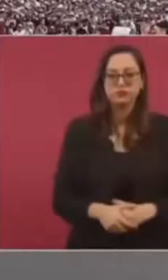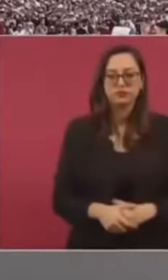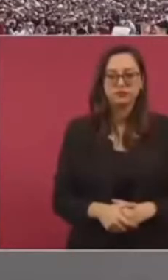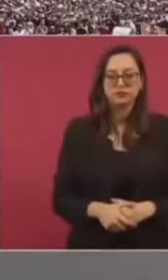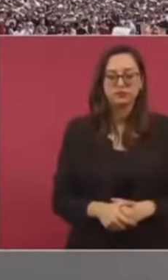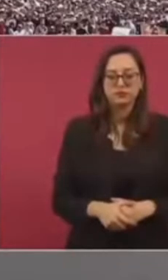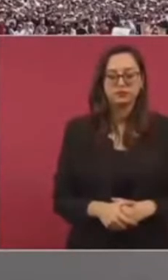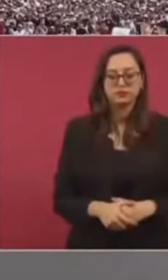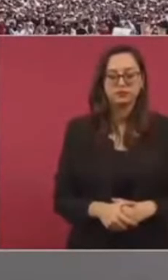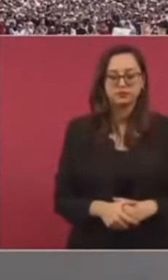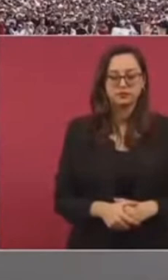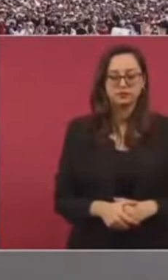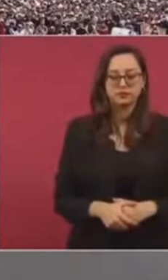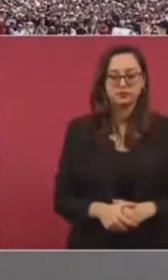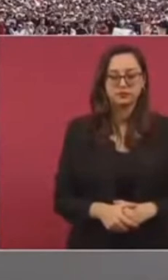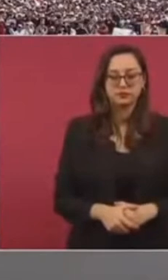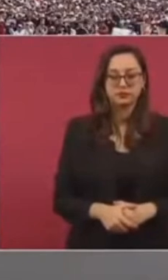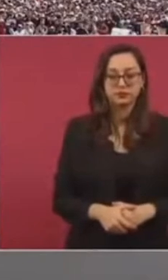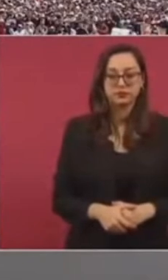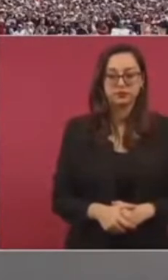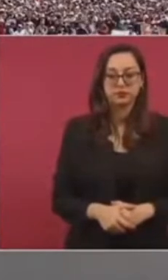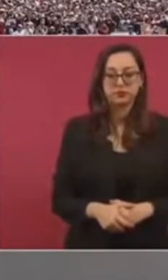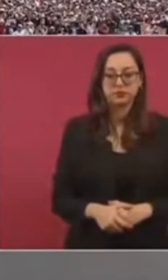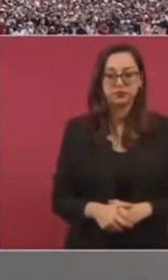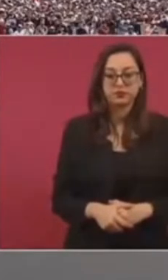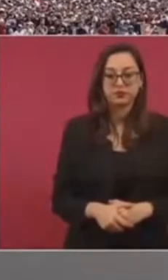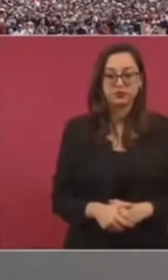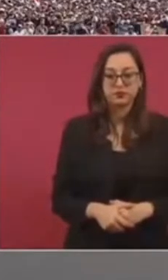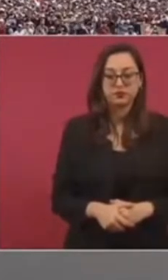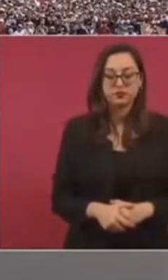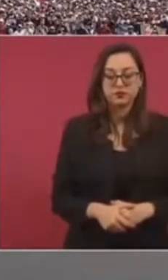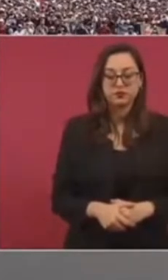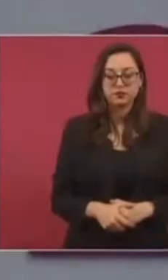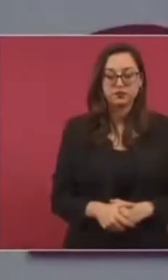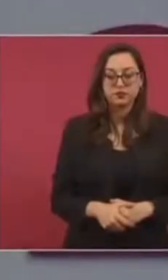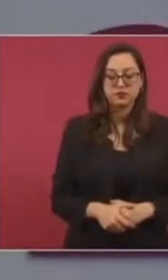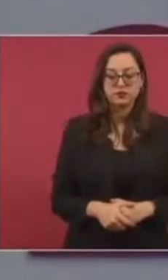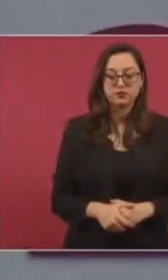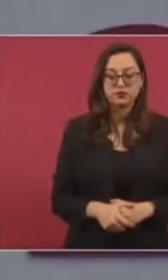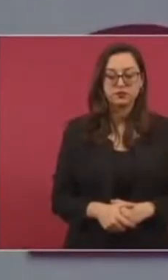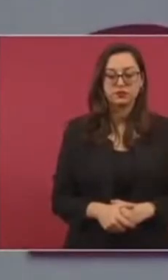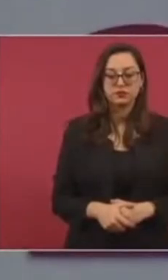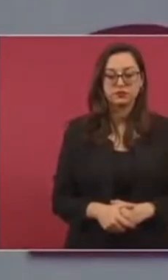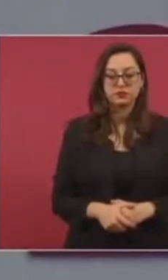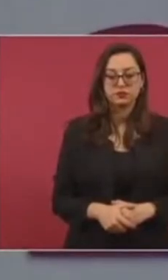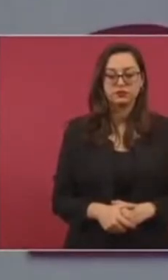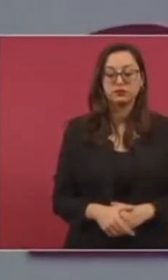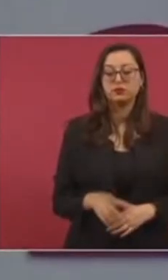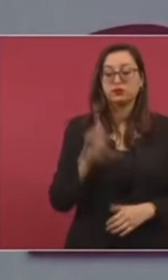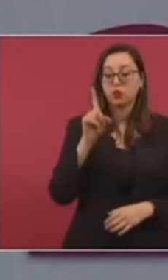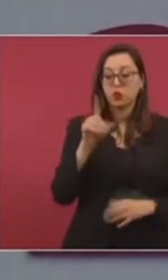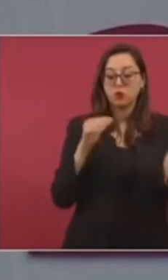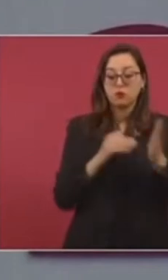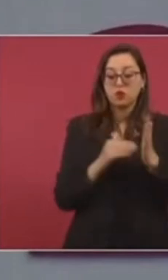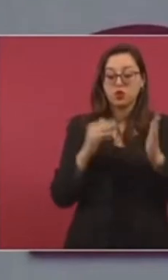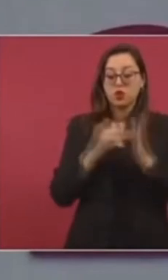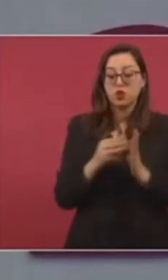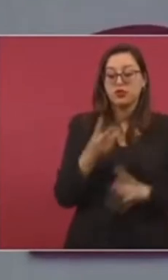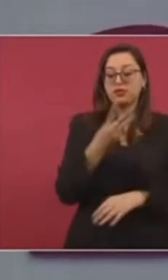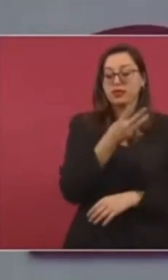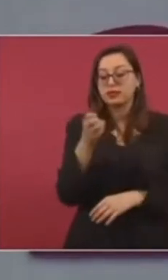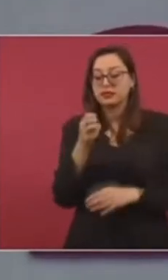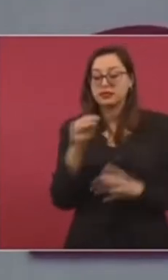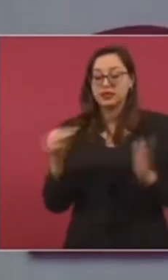críticas que conllevaría. El uso de misiles como el Hellfire sería duramente criticado por organizaciones pro derechos humanos por su